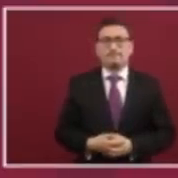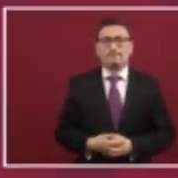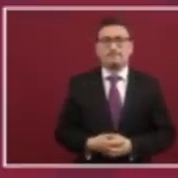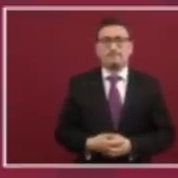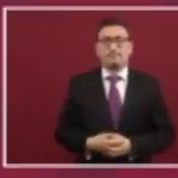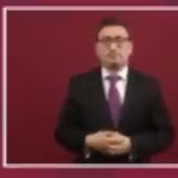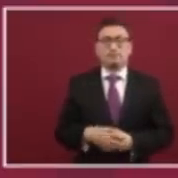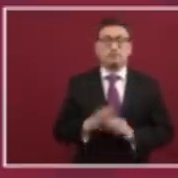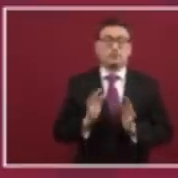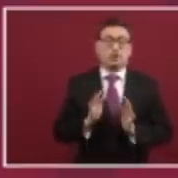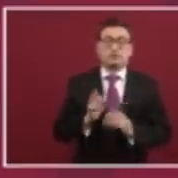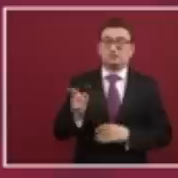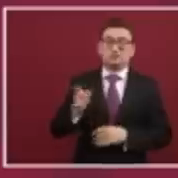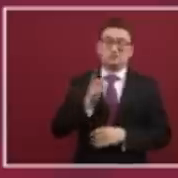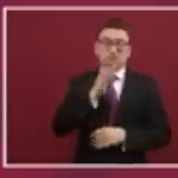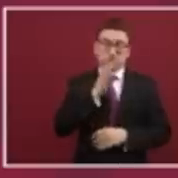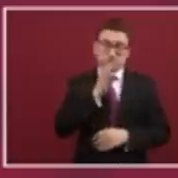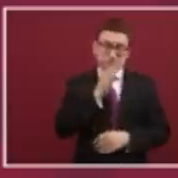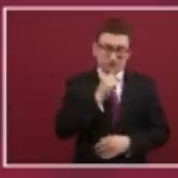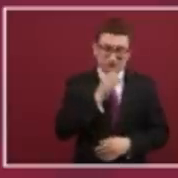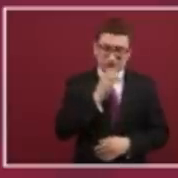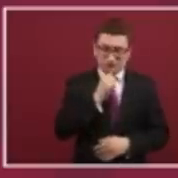Y no se podía